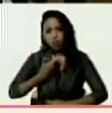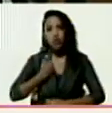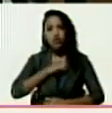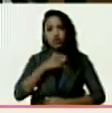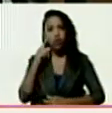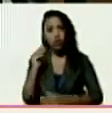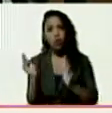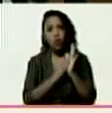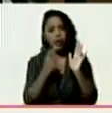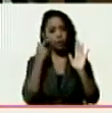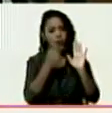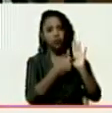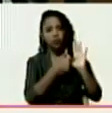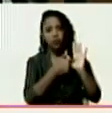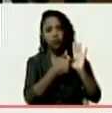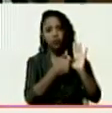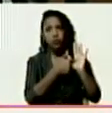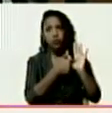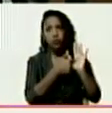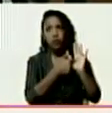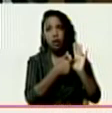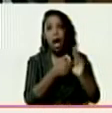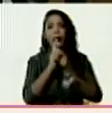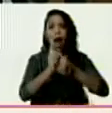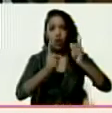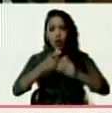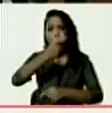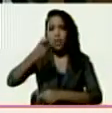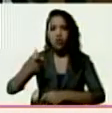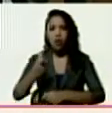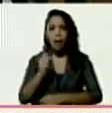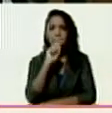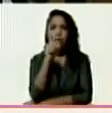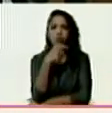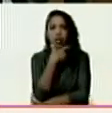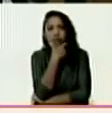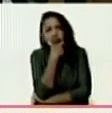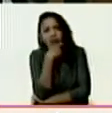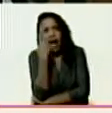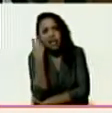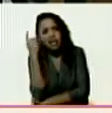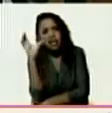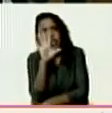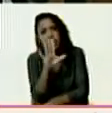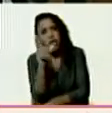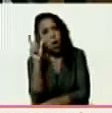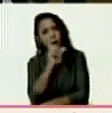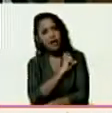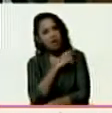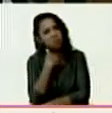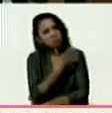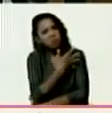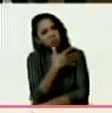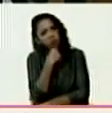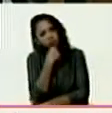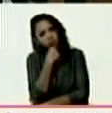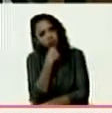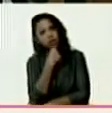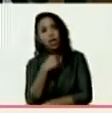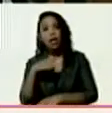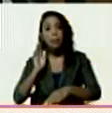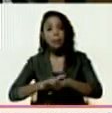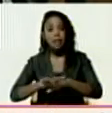lo siguiente. Mucha gente se pregunta en la calle qué ocurrió ayer 5 de enero. Lo primero es que pasada la